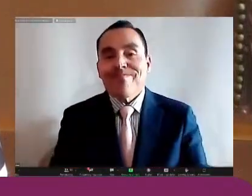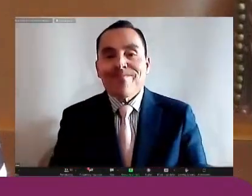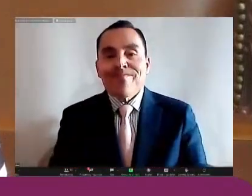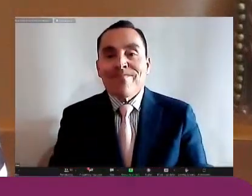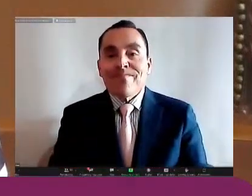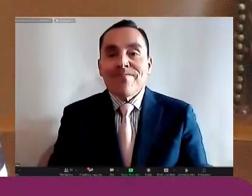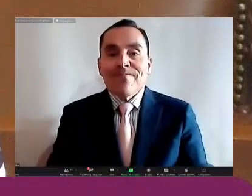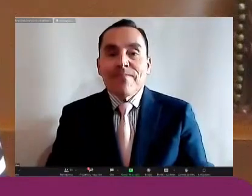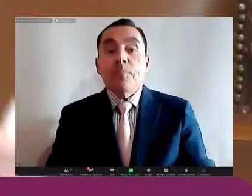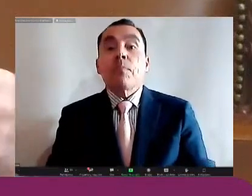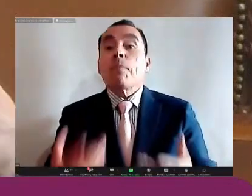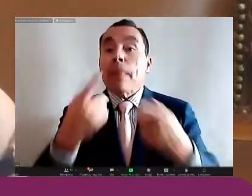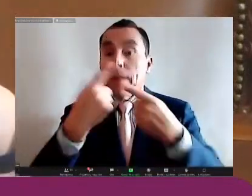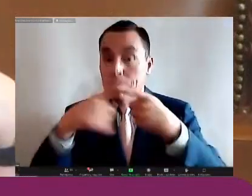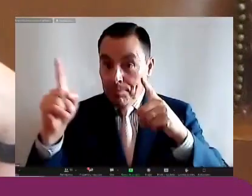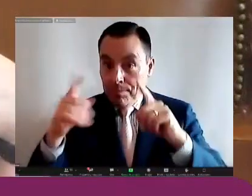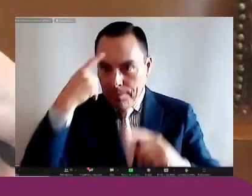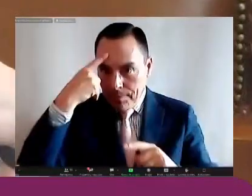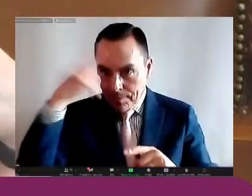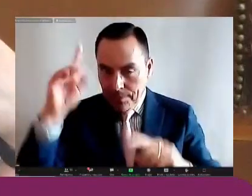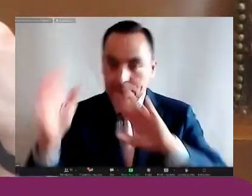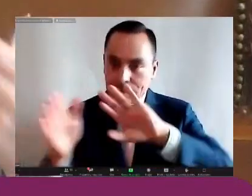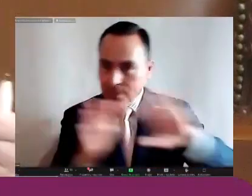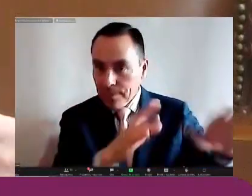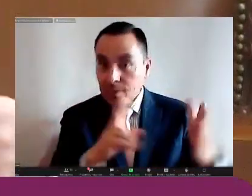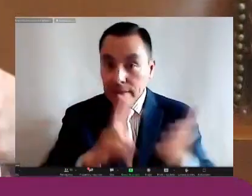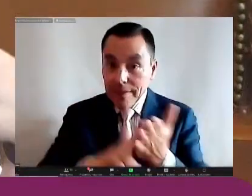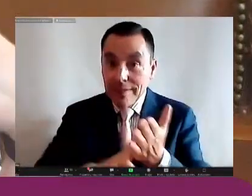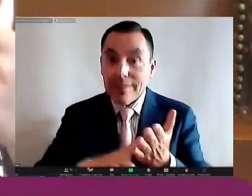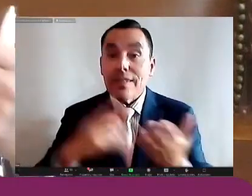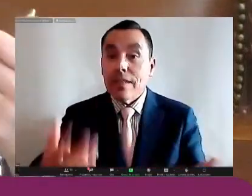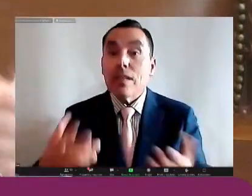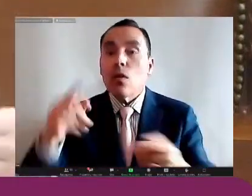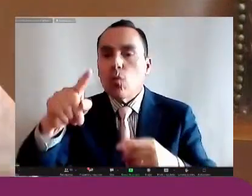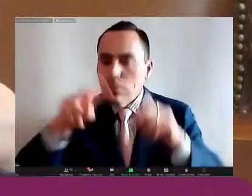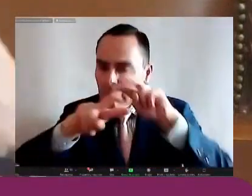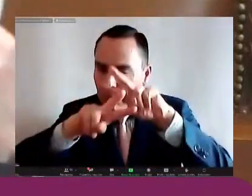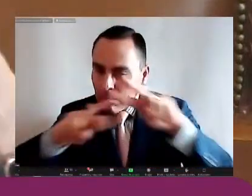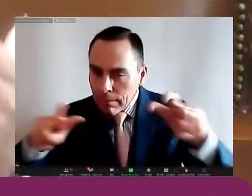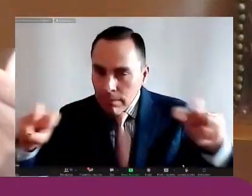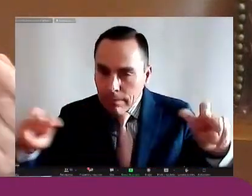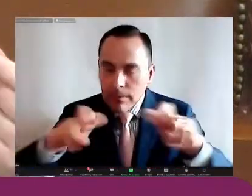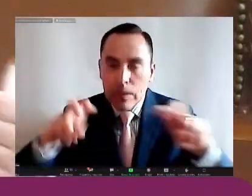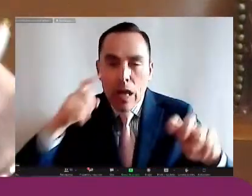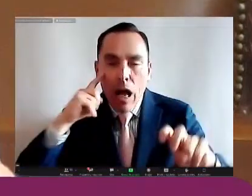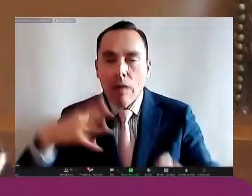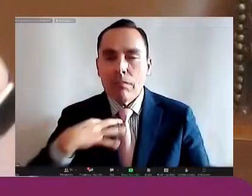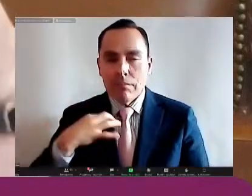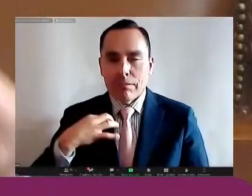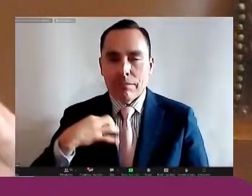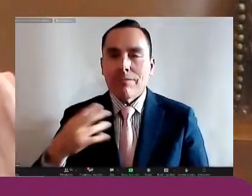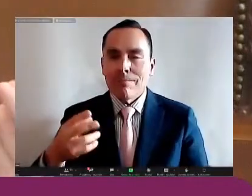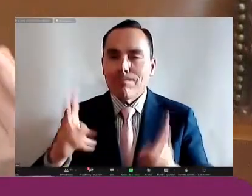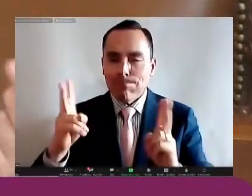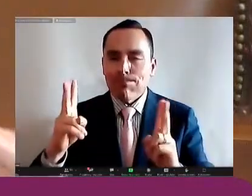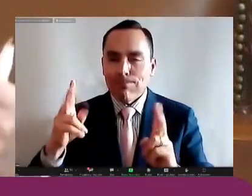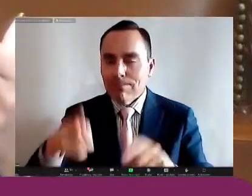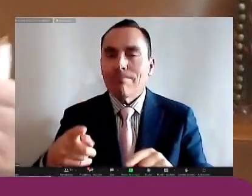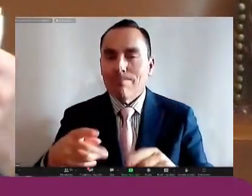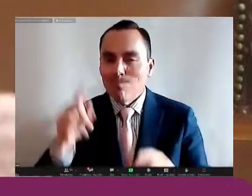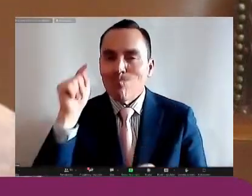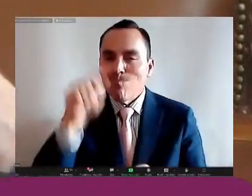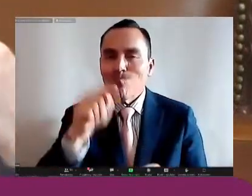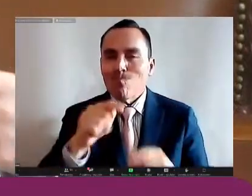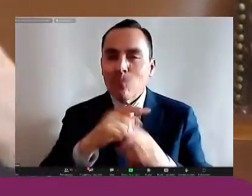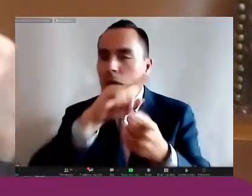Pero la verdad es que si uno examina el derecho civil y uno cambia un poco la aproximación, y por el cambio de aproximación